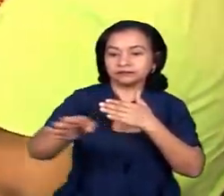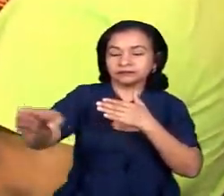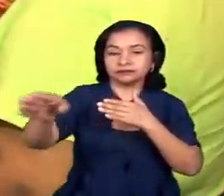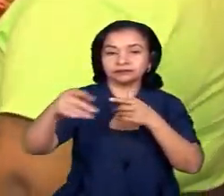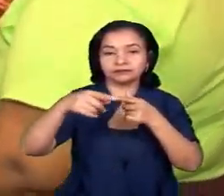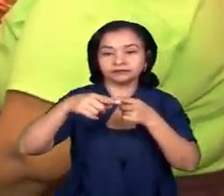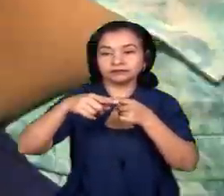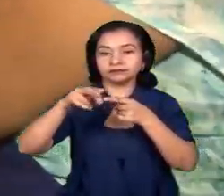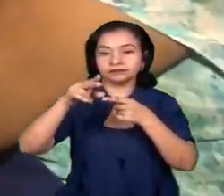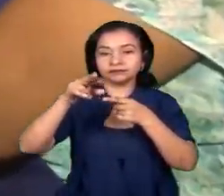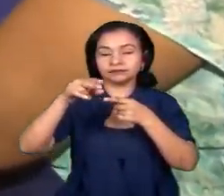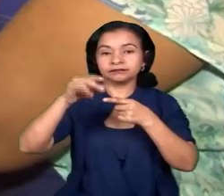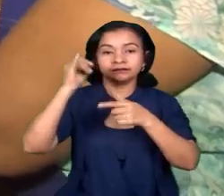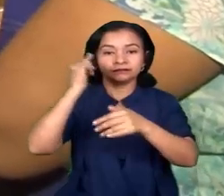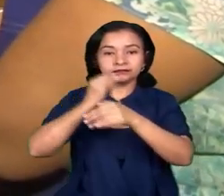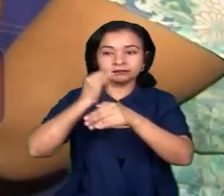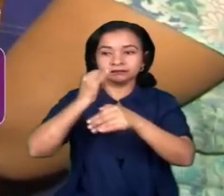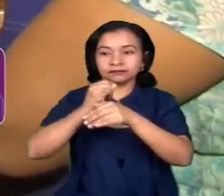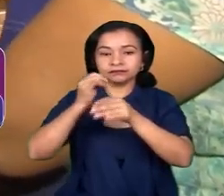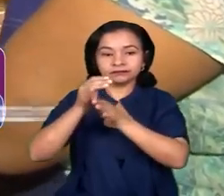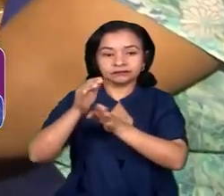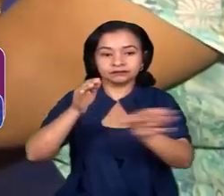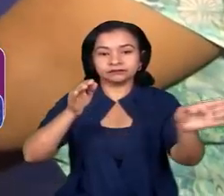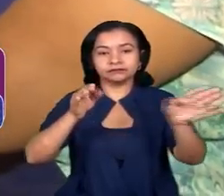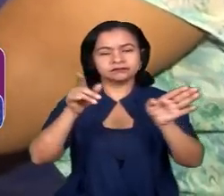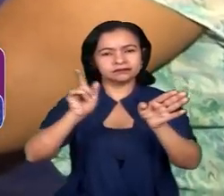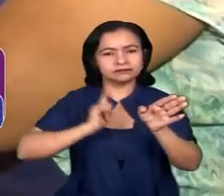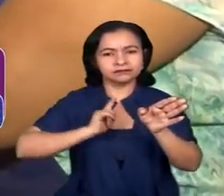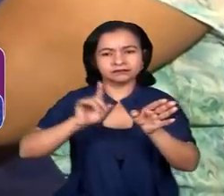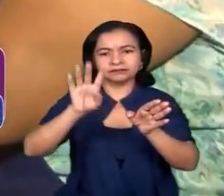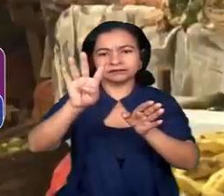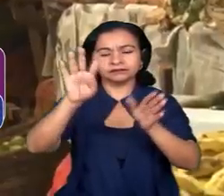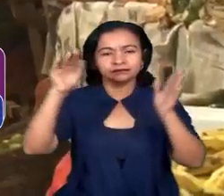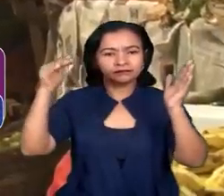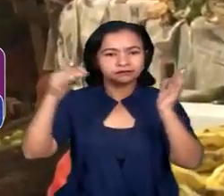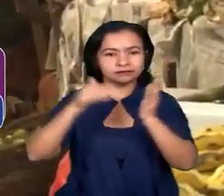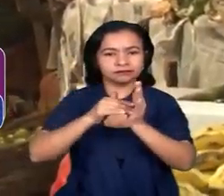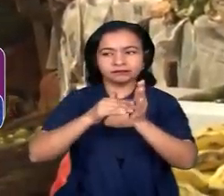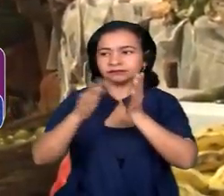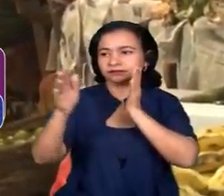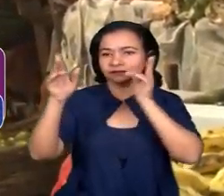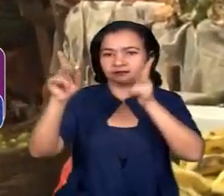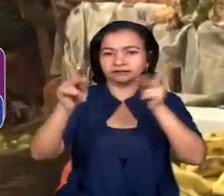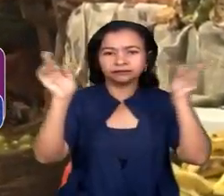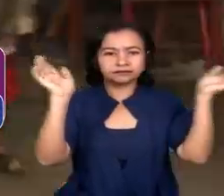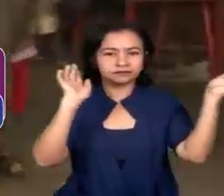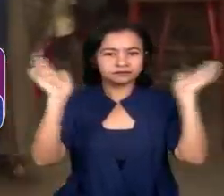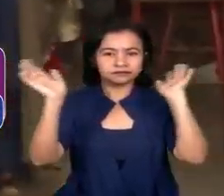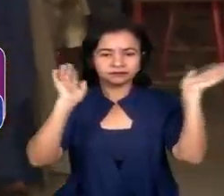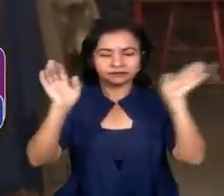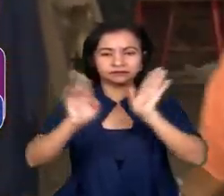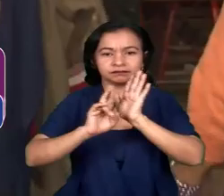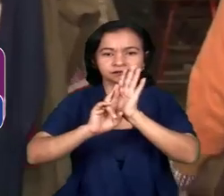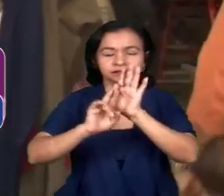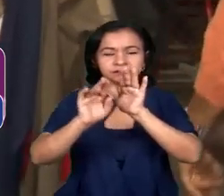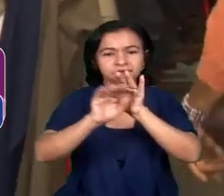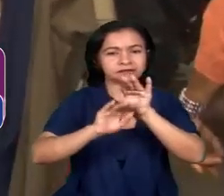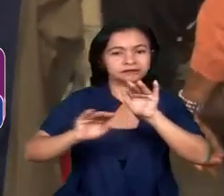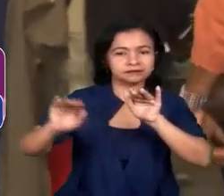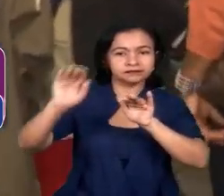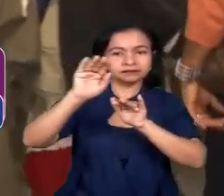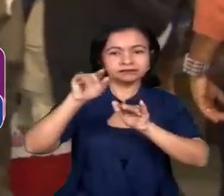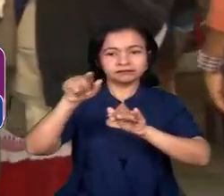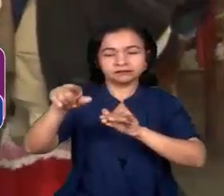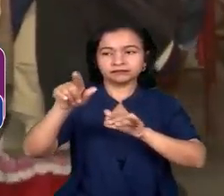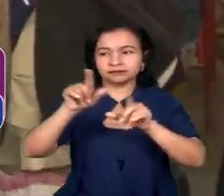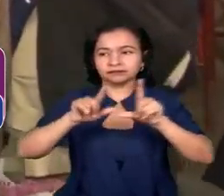hacia el mismo Iglesia del Calvario. Por eso, ahí tenemos 4,000 comerciantes que no, que representan más que lo que están en esos